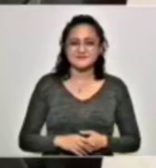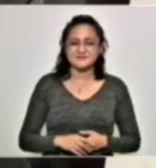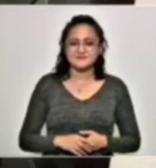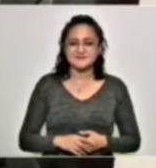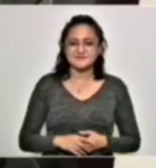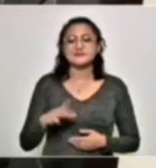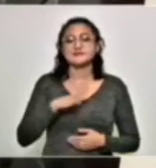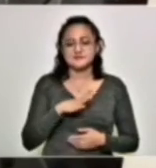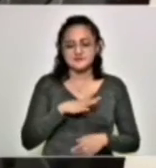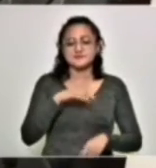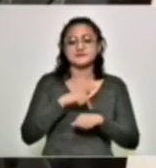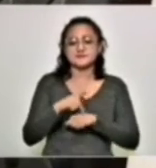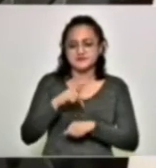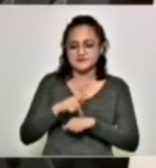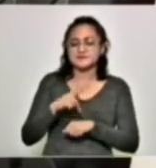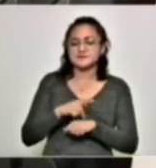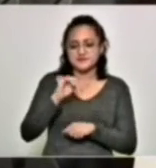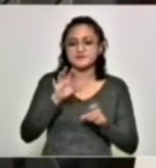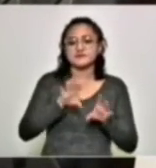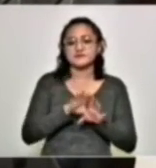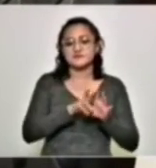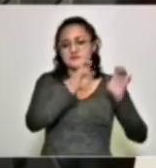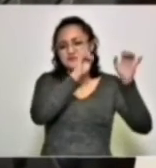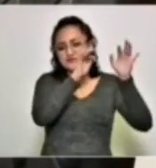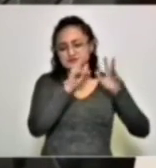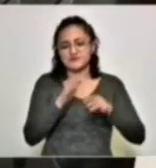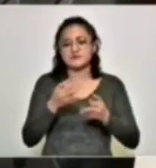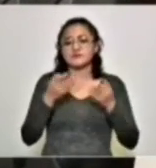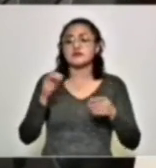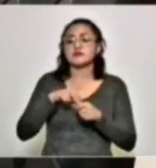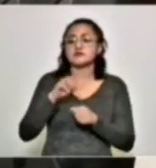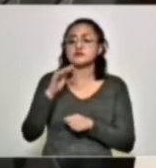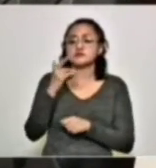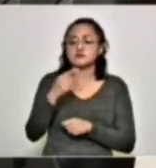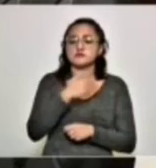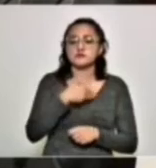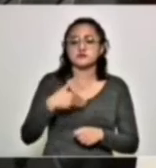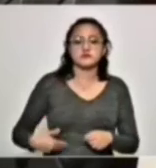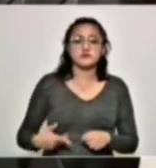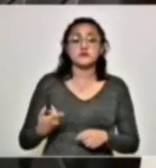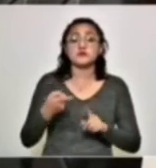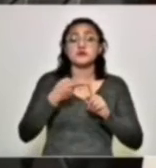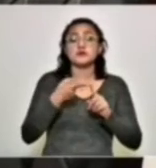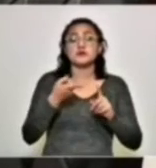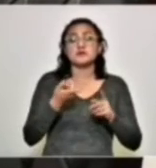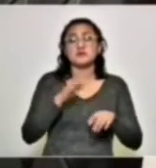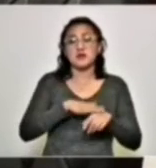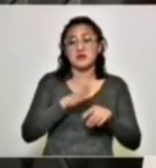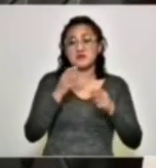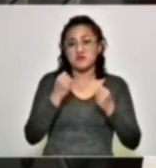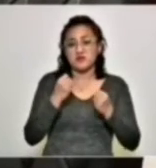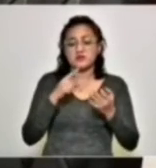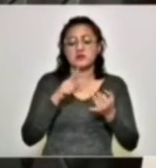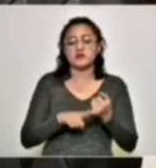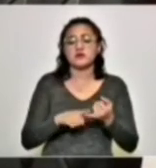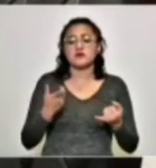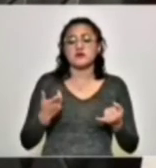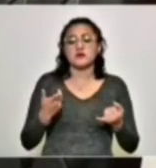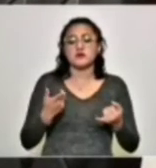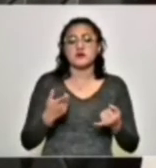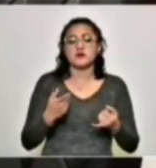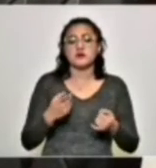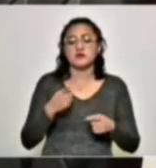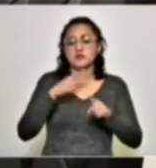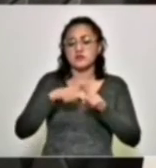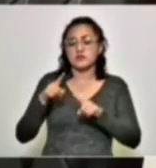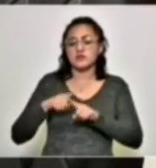Existe el riesgo de deslizamiento de laderas en 57 municipios del estado, principalmente en los municipios de